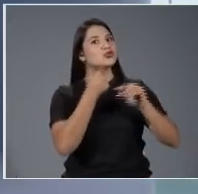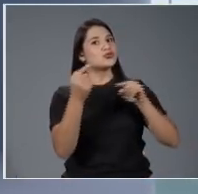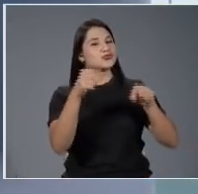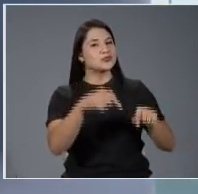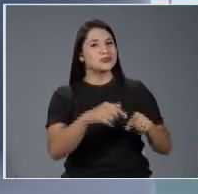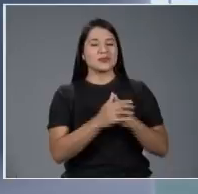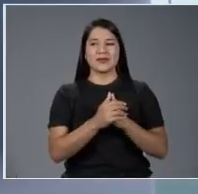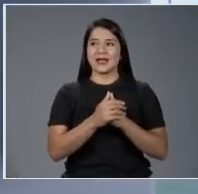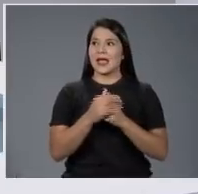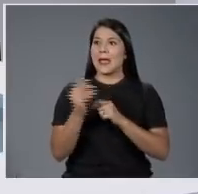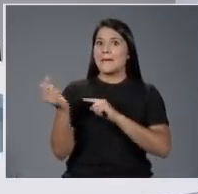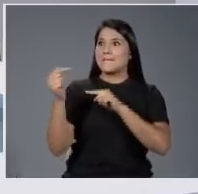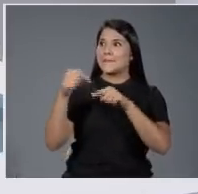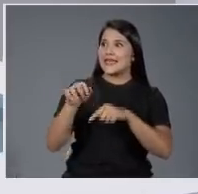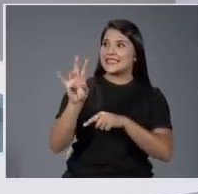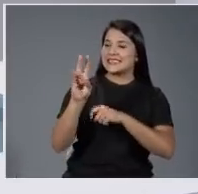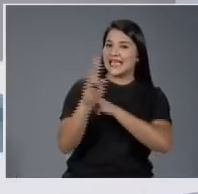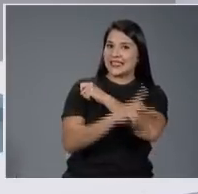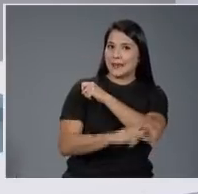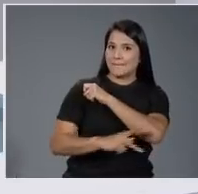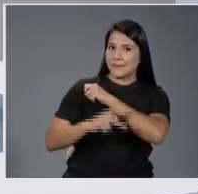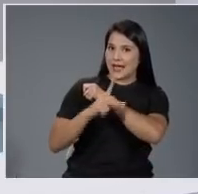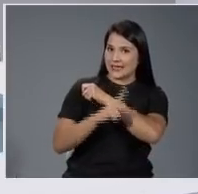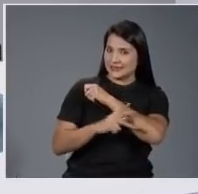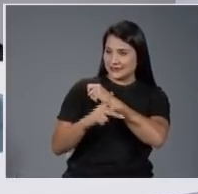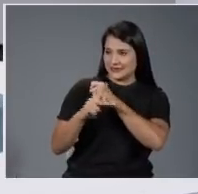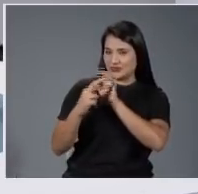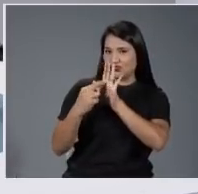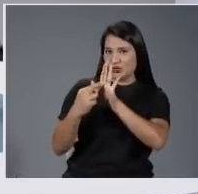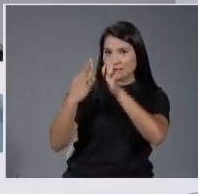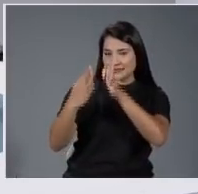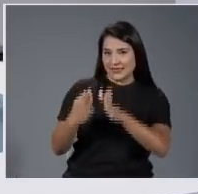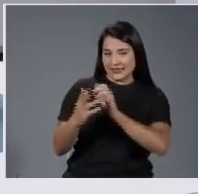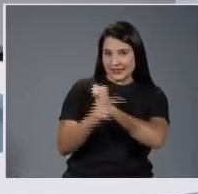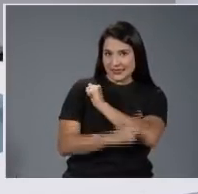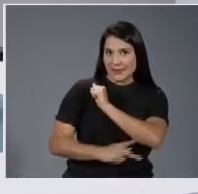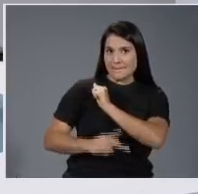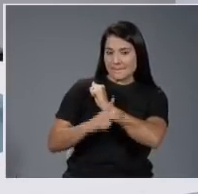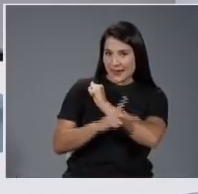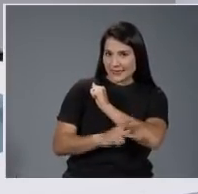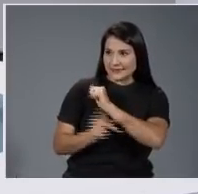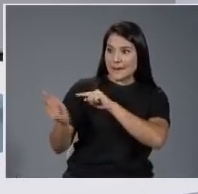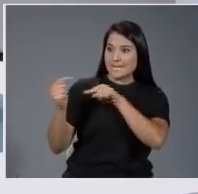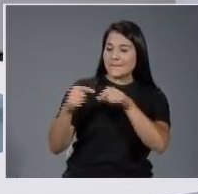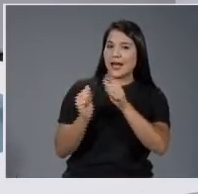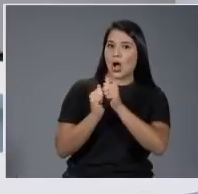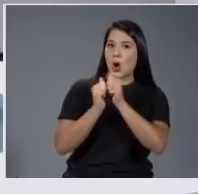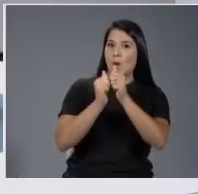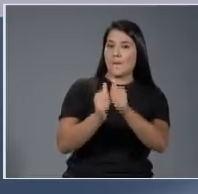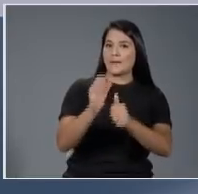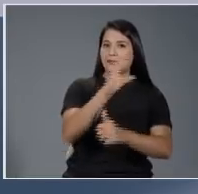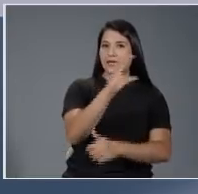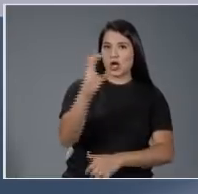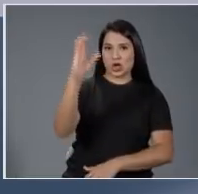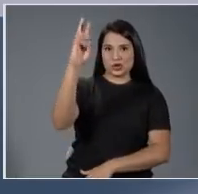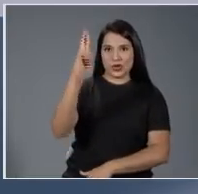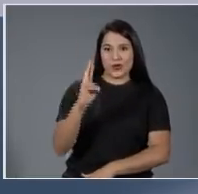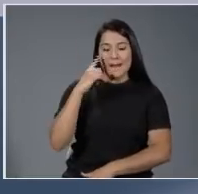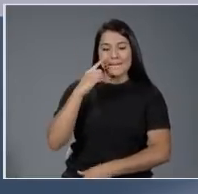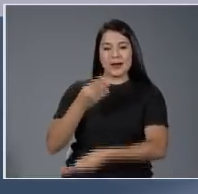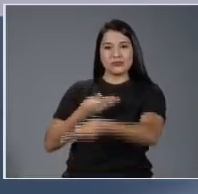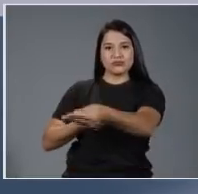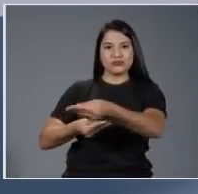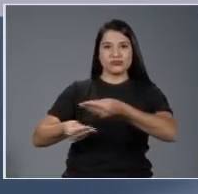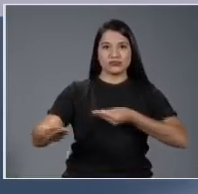Vienen unas 7 delegaciones presidenciales y son más de 100 delegaciones internacionales que vienen a acompañar a nuestro país en el traspaso